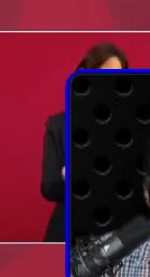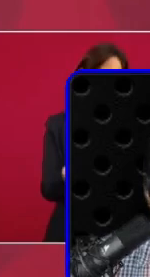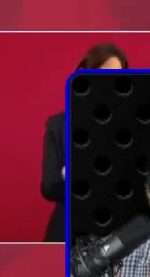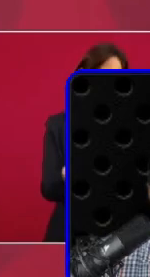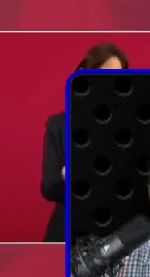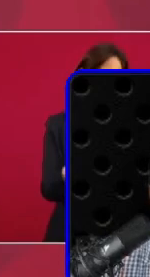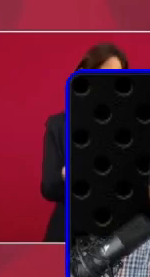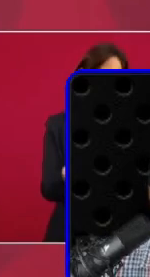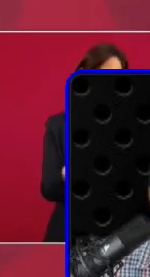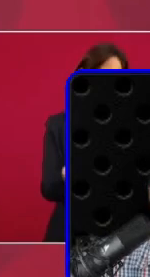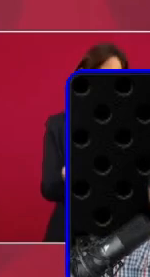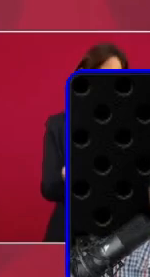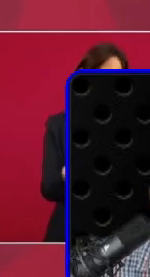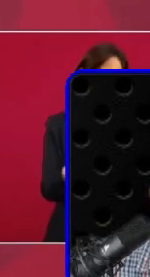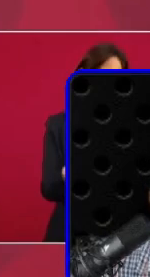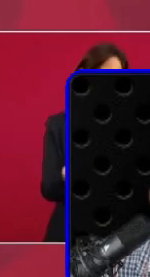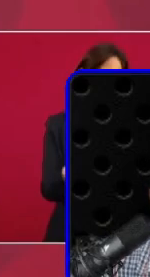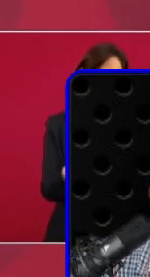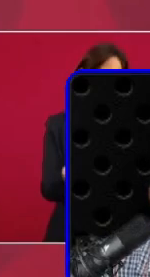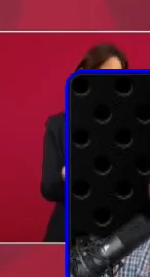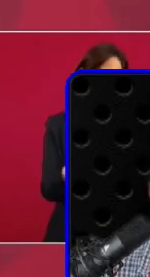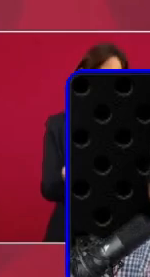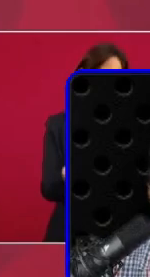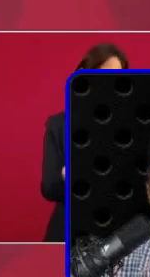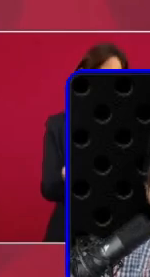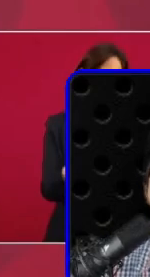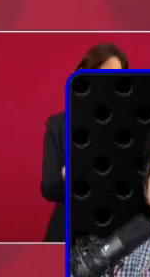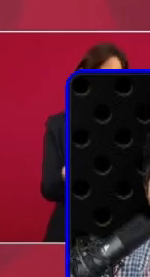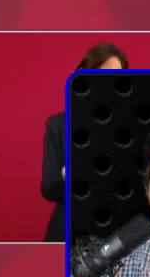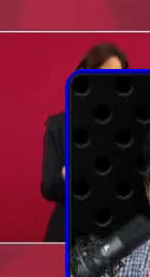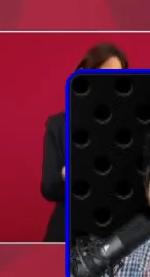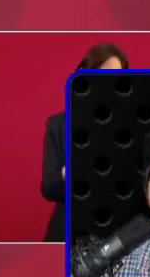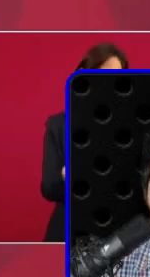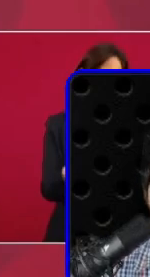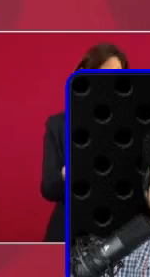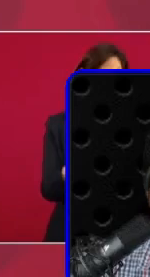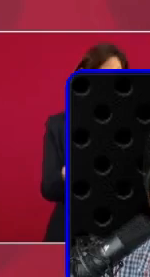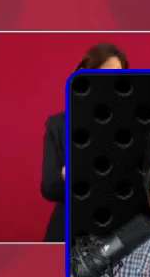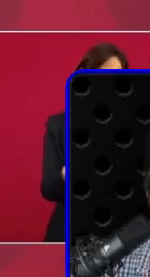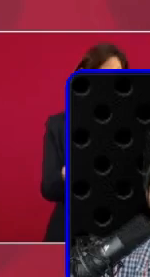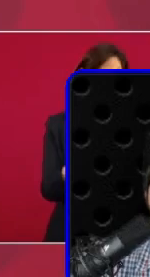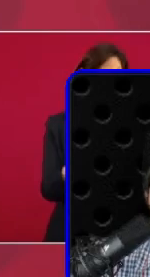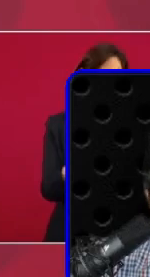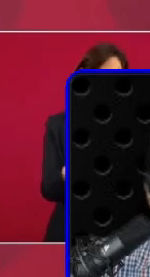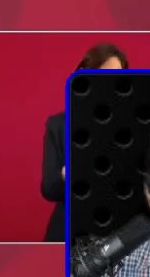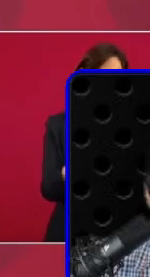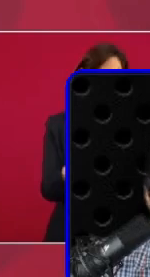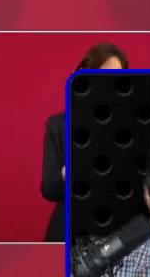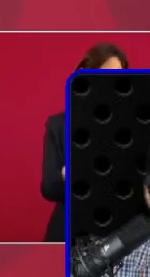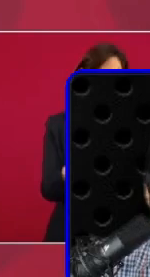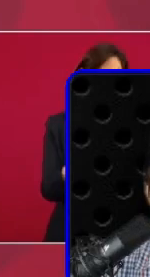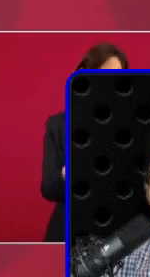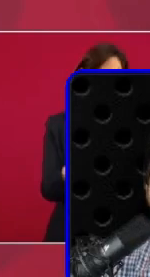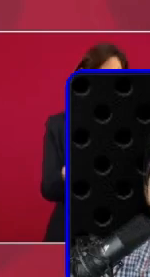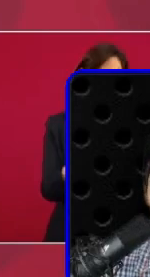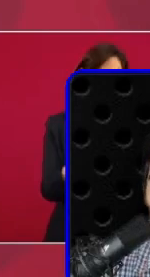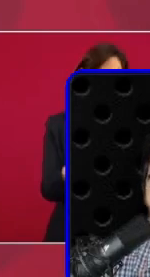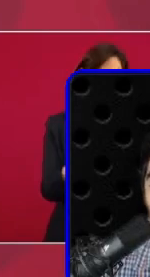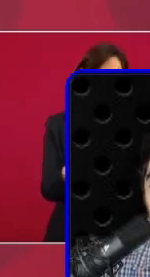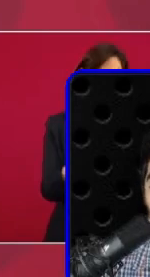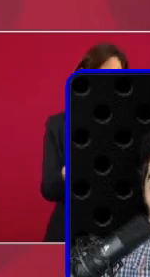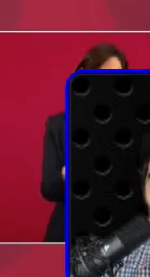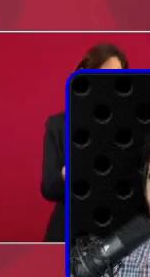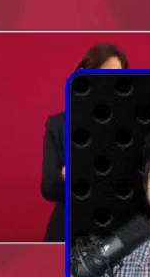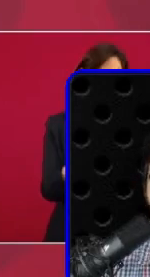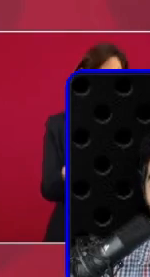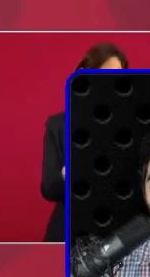noticia y pues no le quedó ahora sí que más que darla por terminada. De igual forma, para en cierta forma